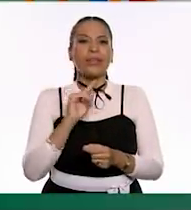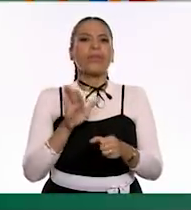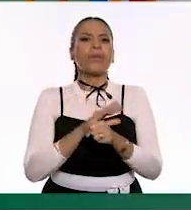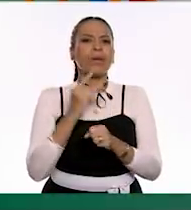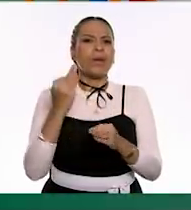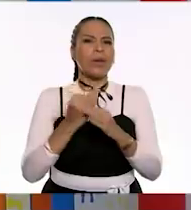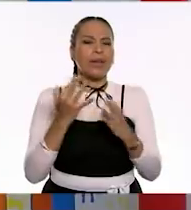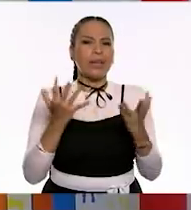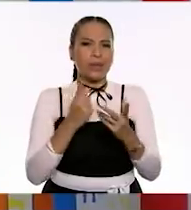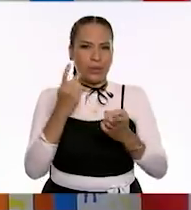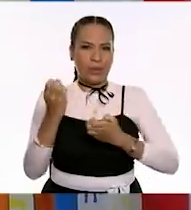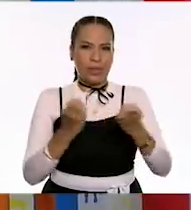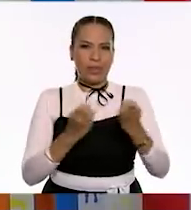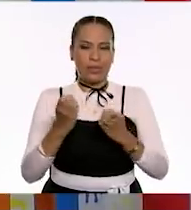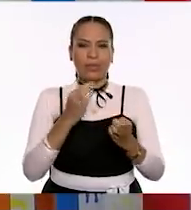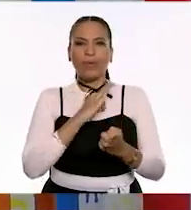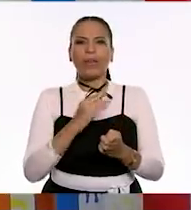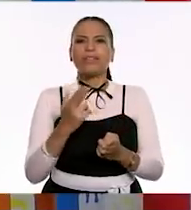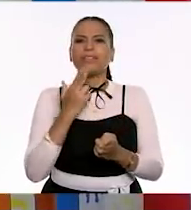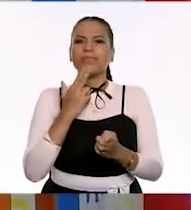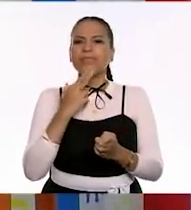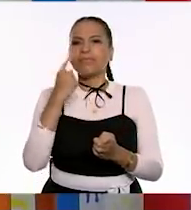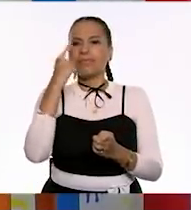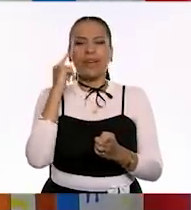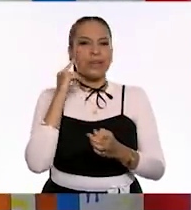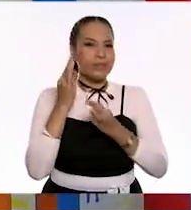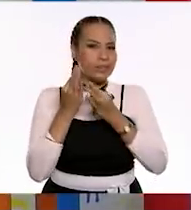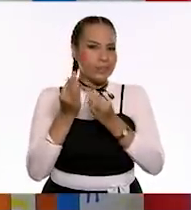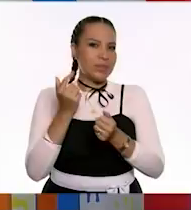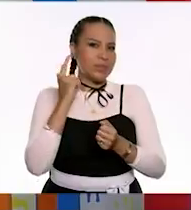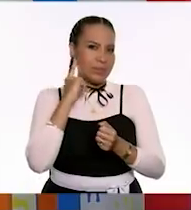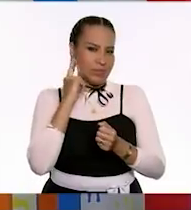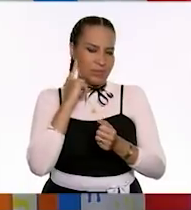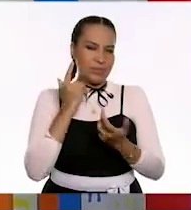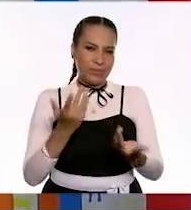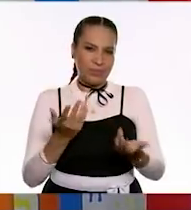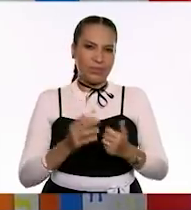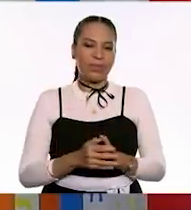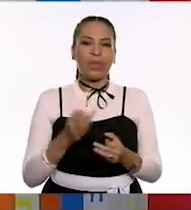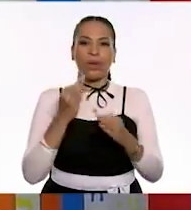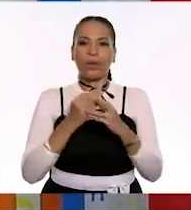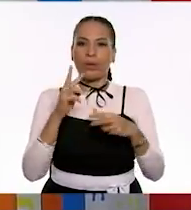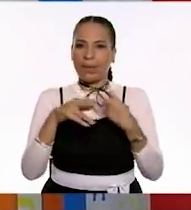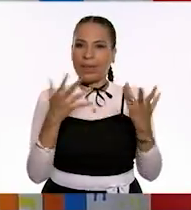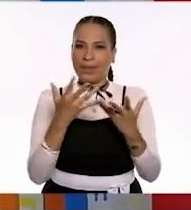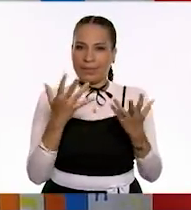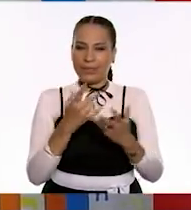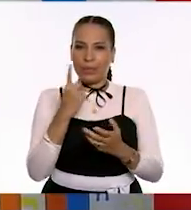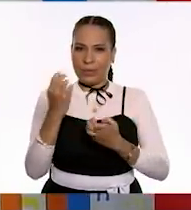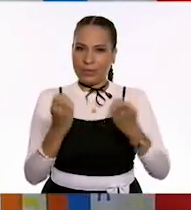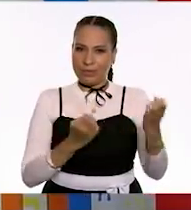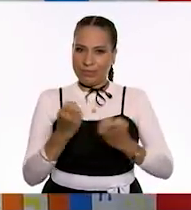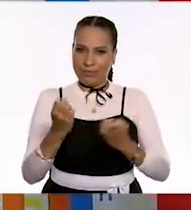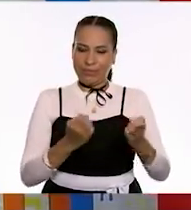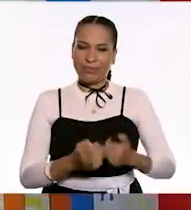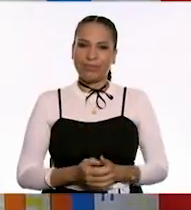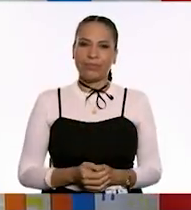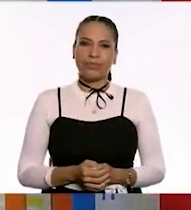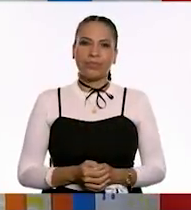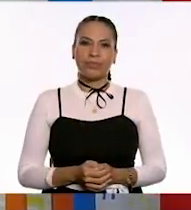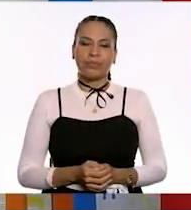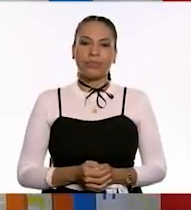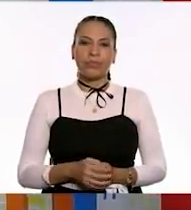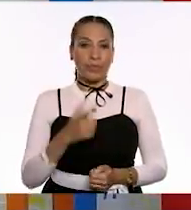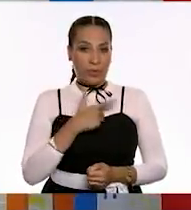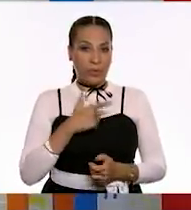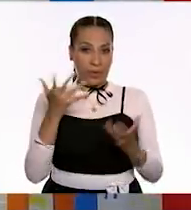porque vamos a hacer un ejercicio que nos va a permitir afinar nuestro oído. Y vamos a hacer el siguiente ejercicio.